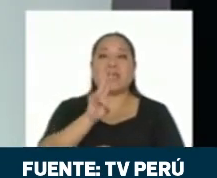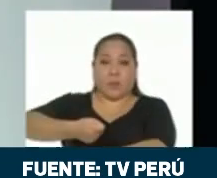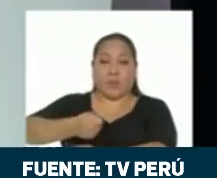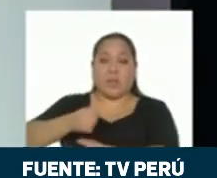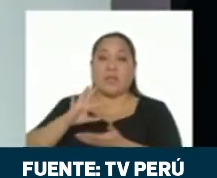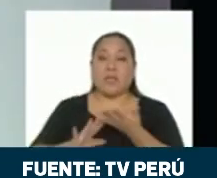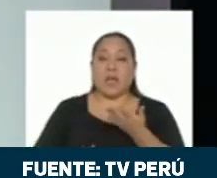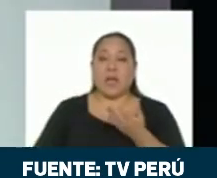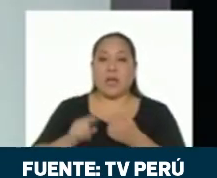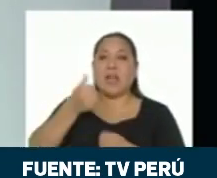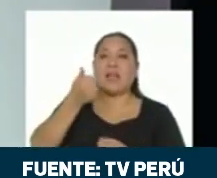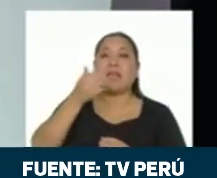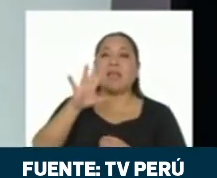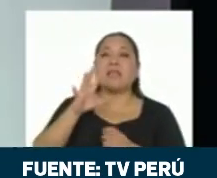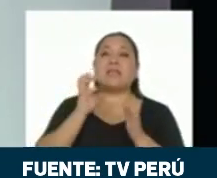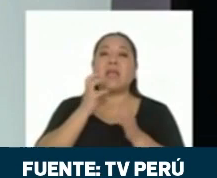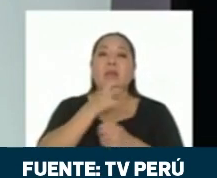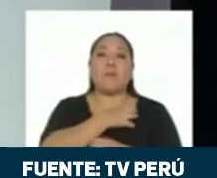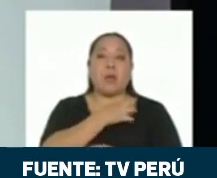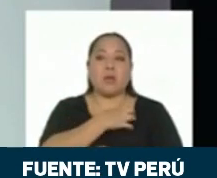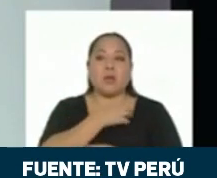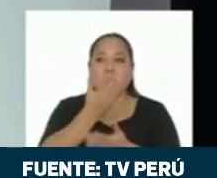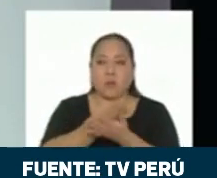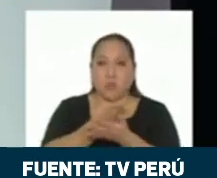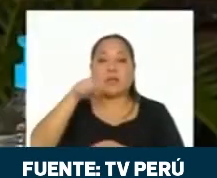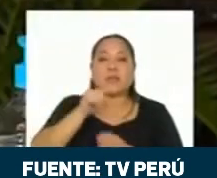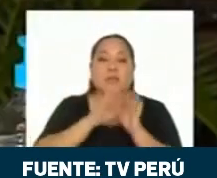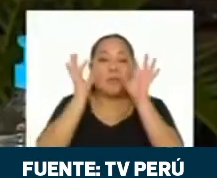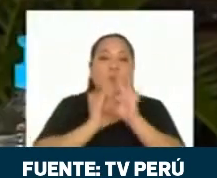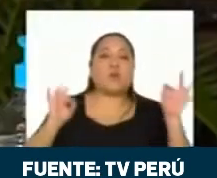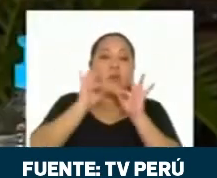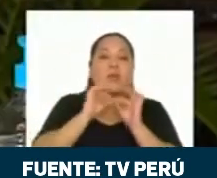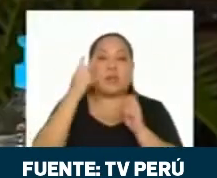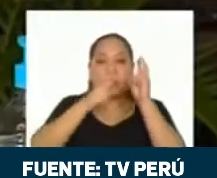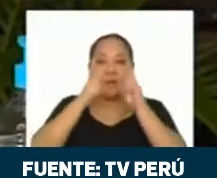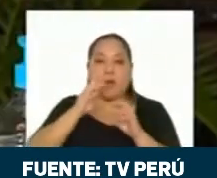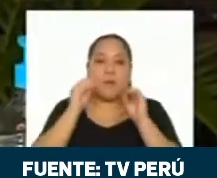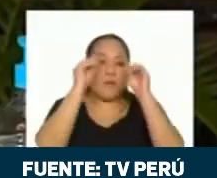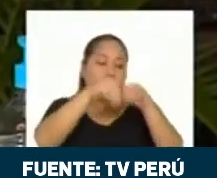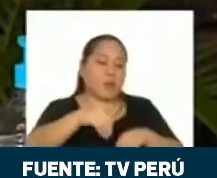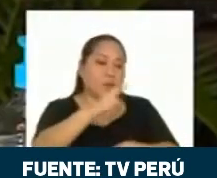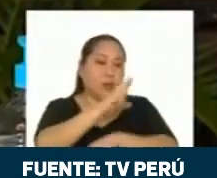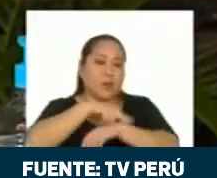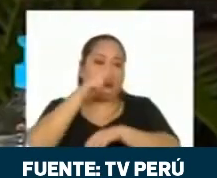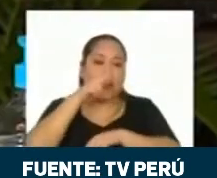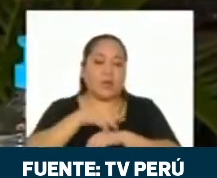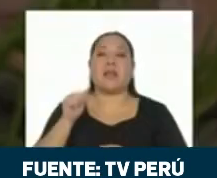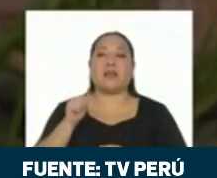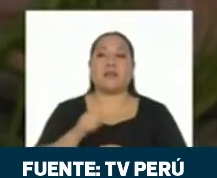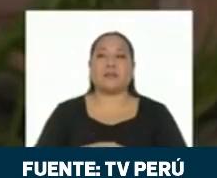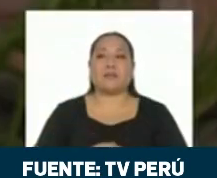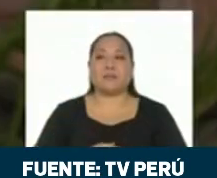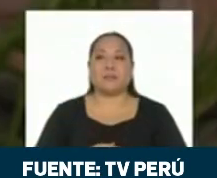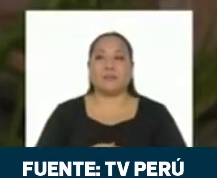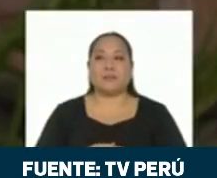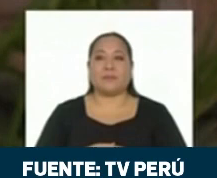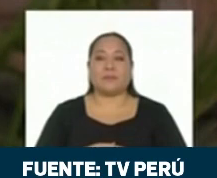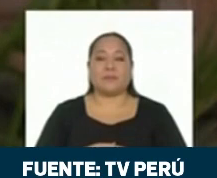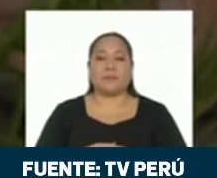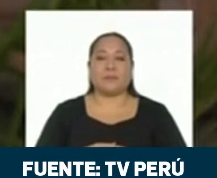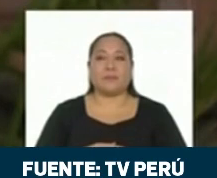años, se ha verificado que es y corresponde a la variante Delta. Sin embargo,